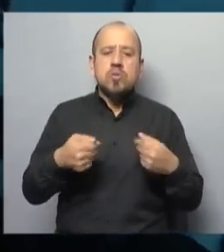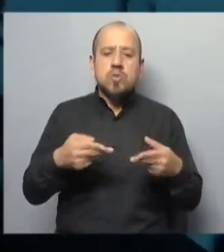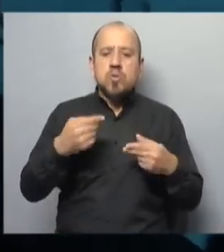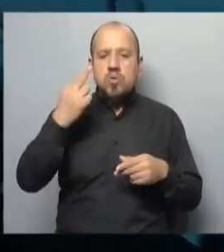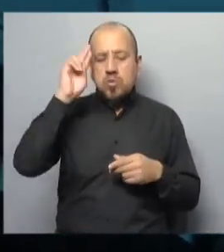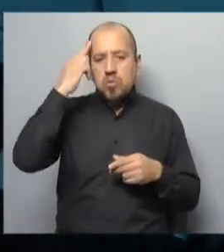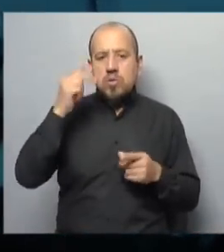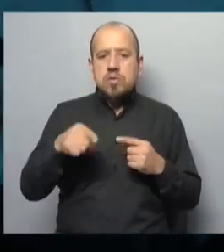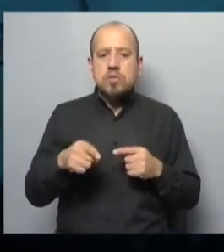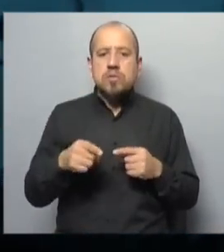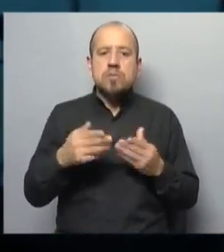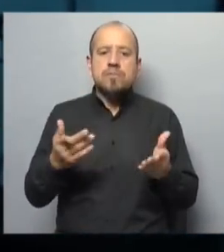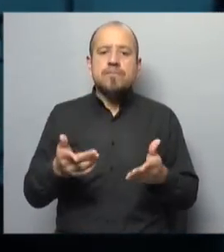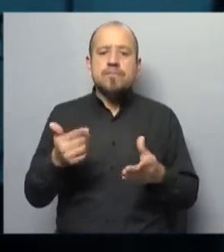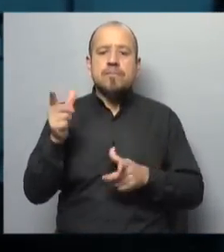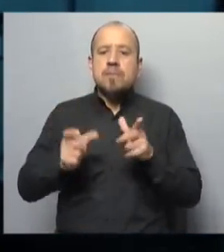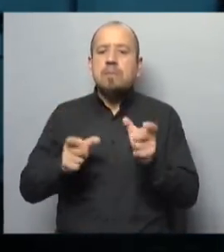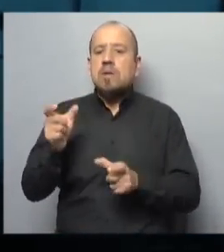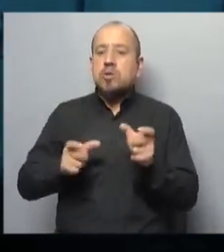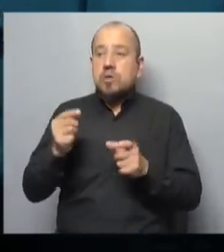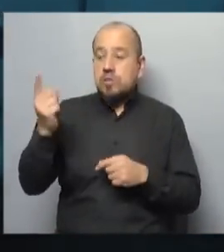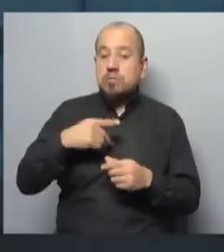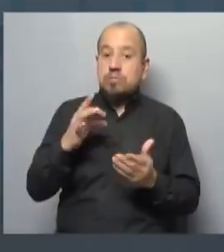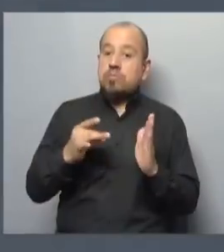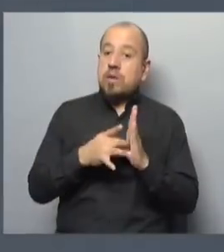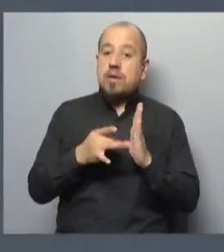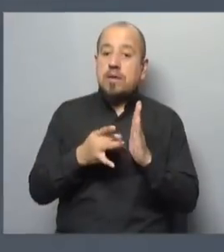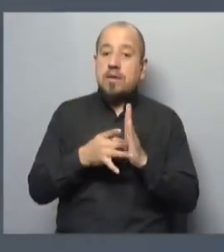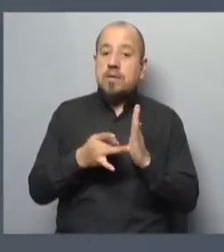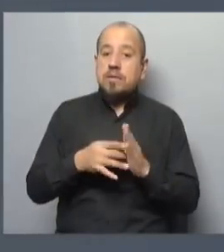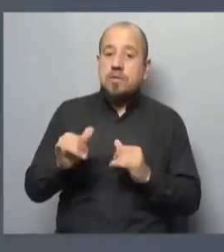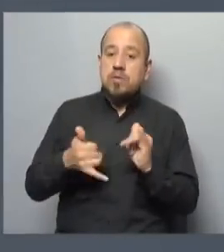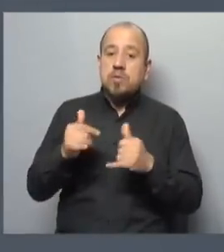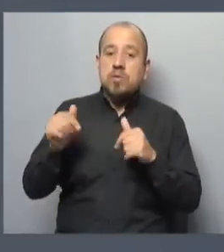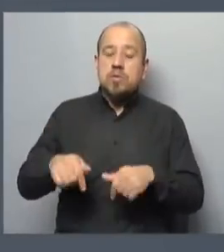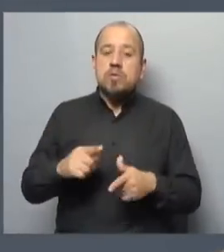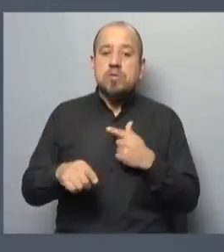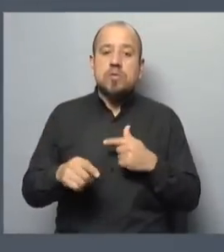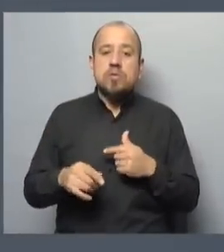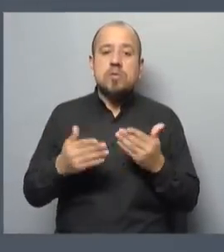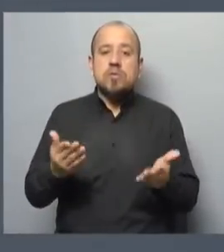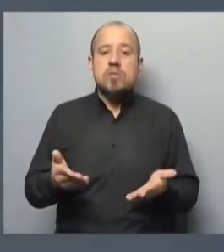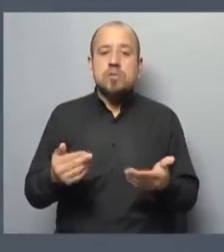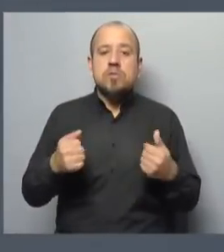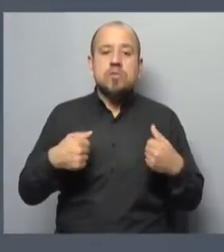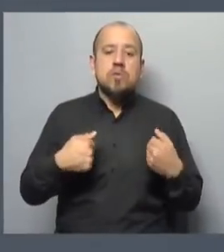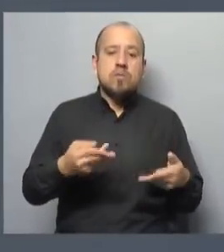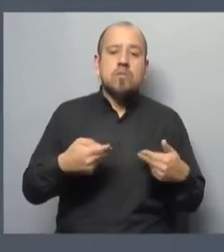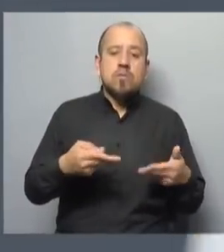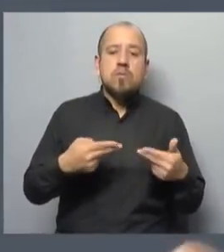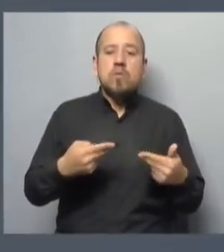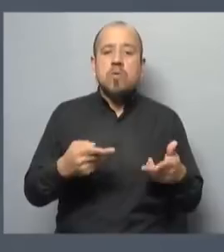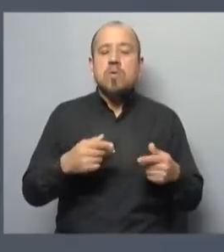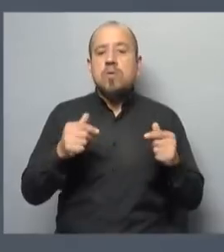llegarán figuras de este calibre porque creo que está demasiado esté devaluado en nuestro fútbol lo he dicho y